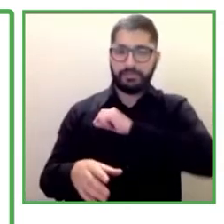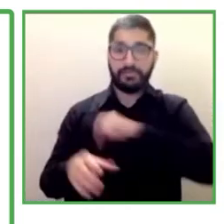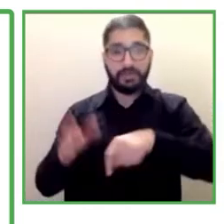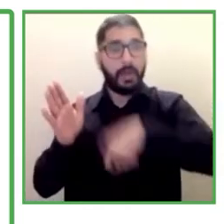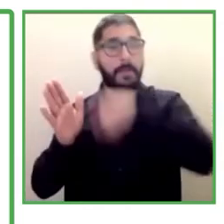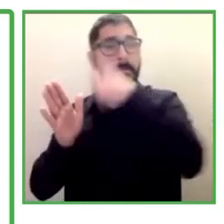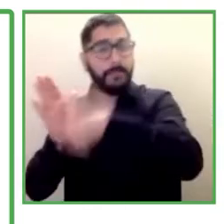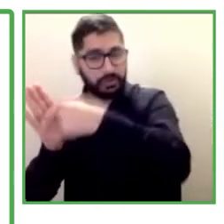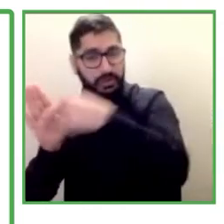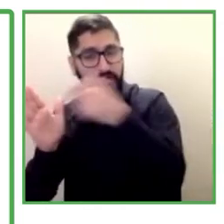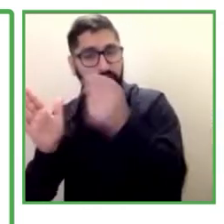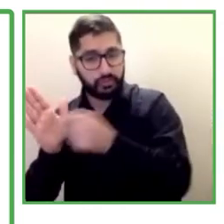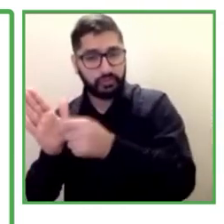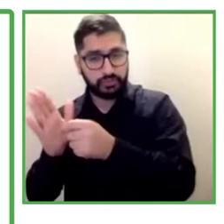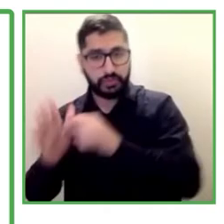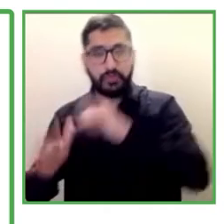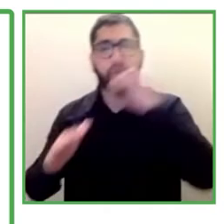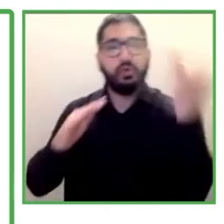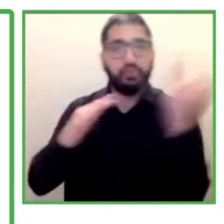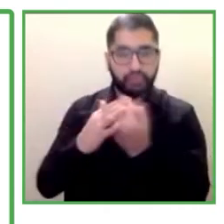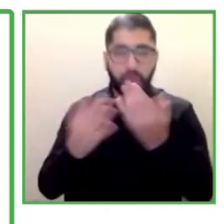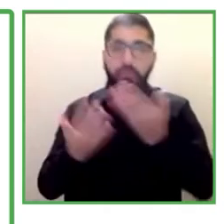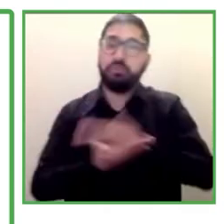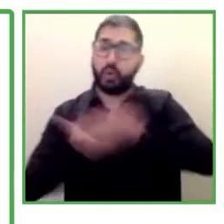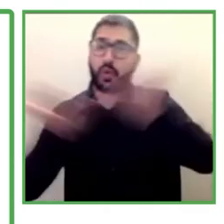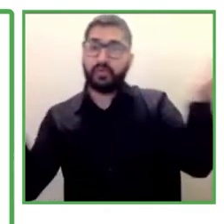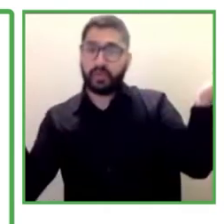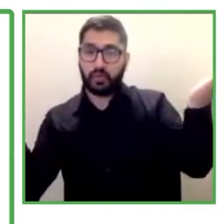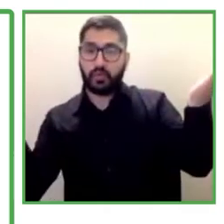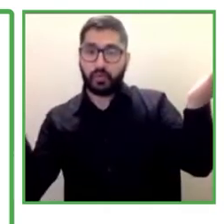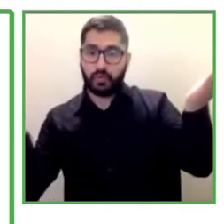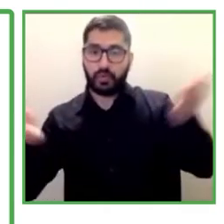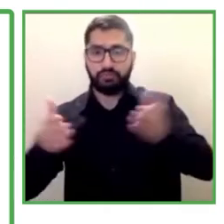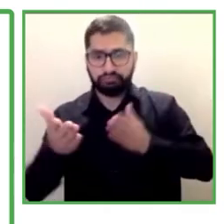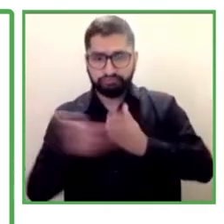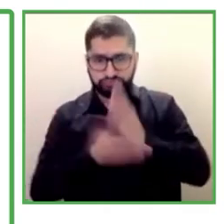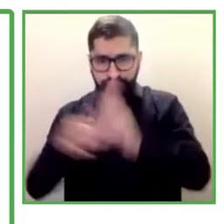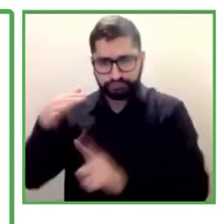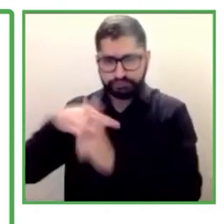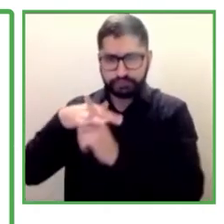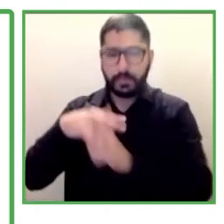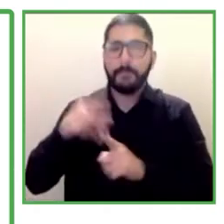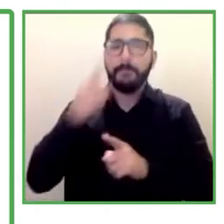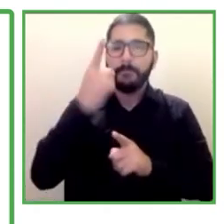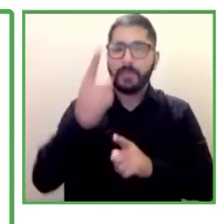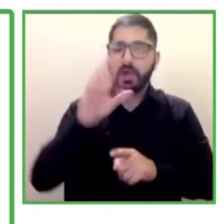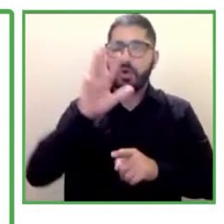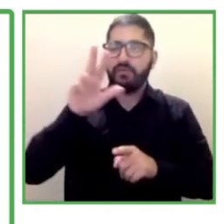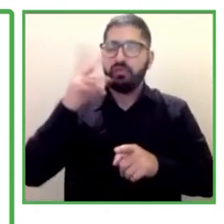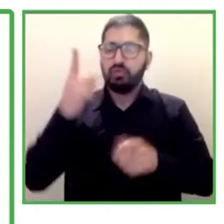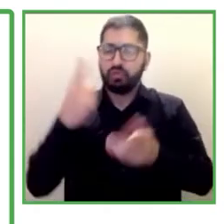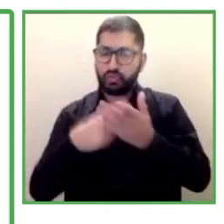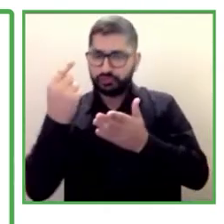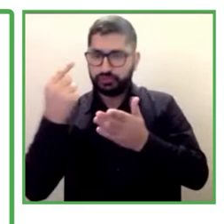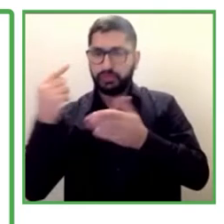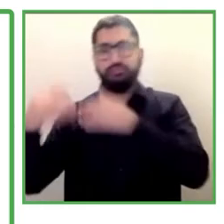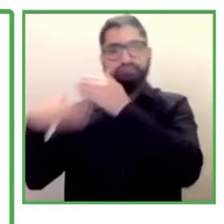2011, en el que en España se desarrolla una legislación que es una